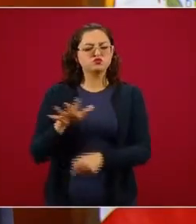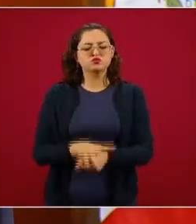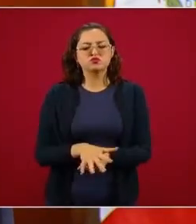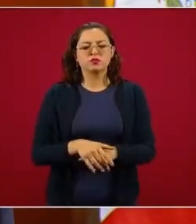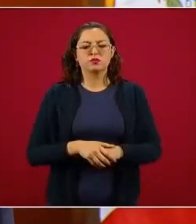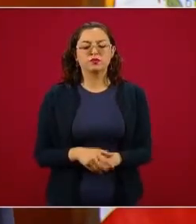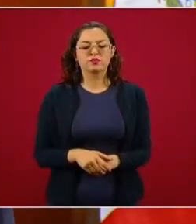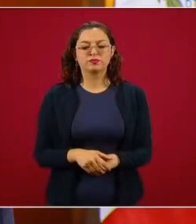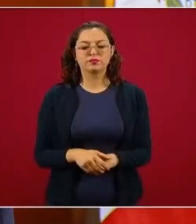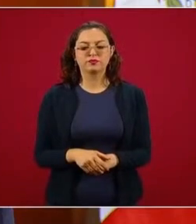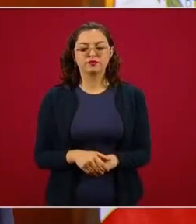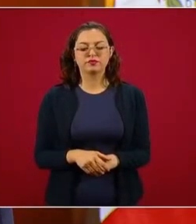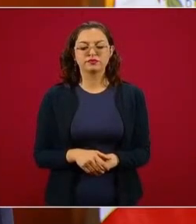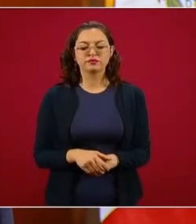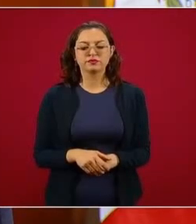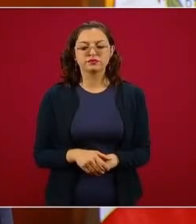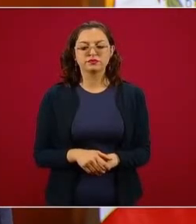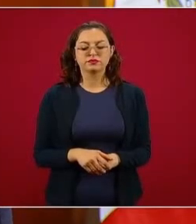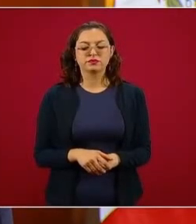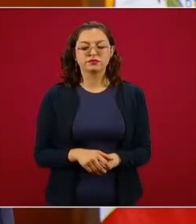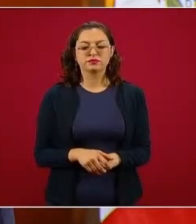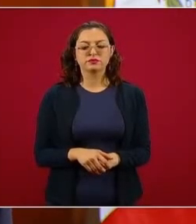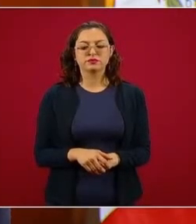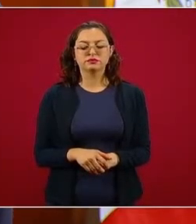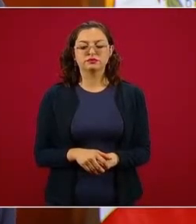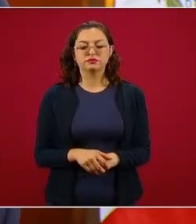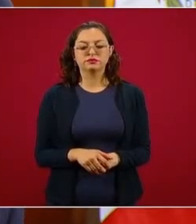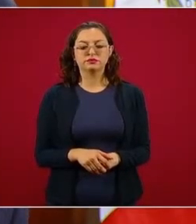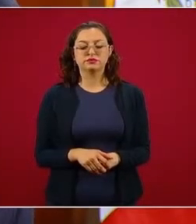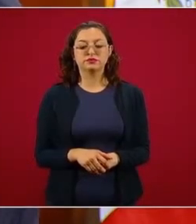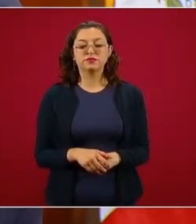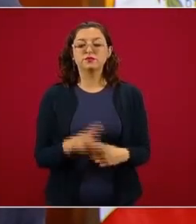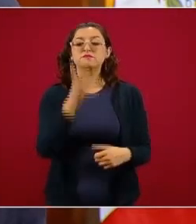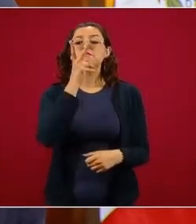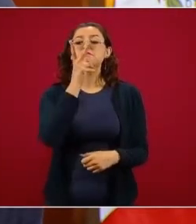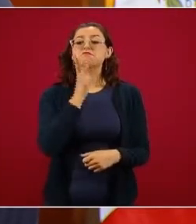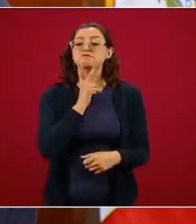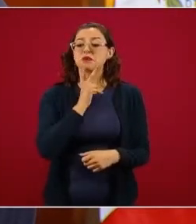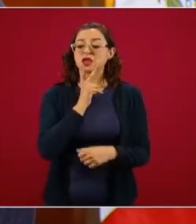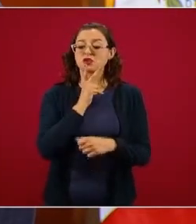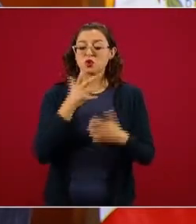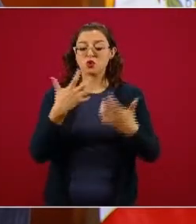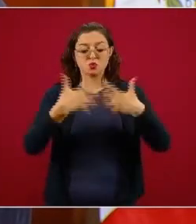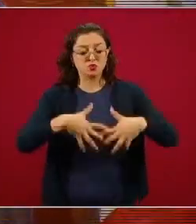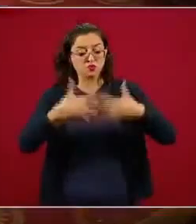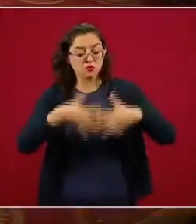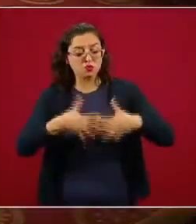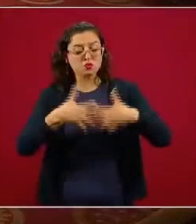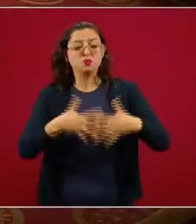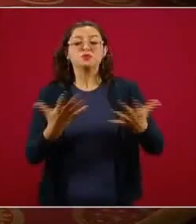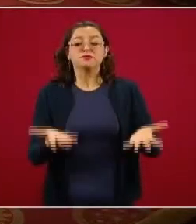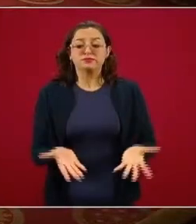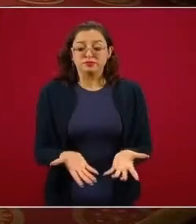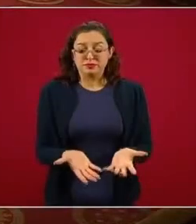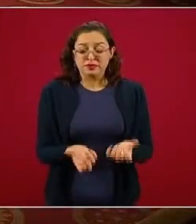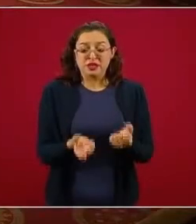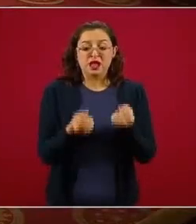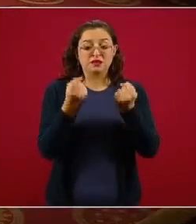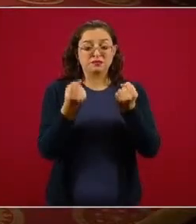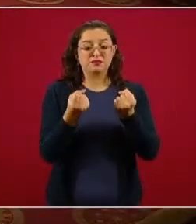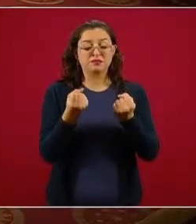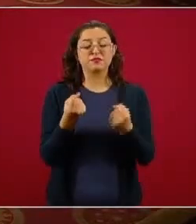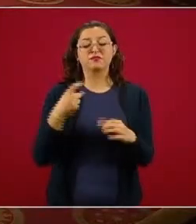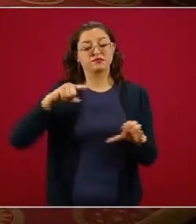combustibles. Se recuperó la producción petrolera. Ya estamos